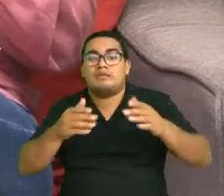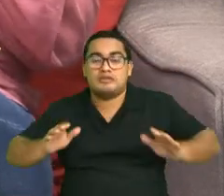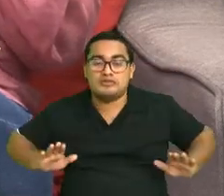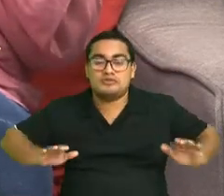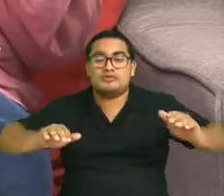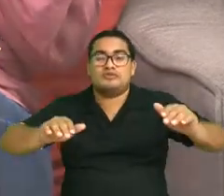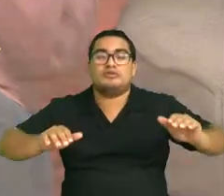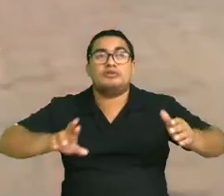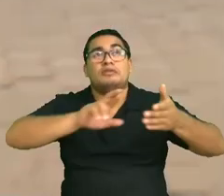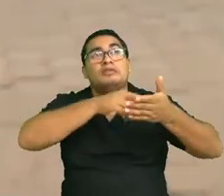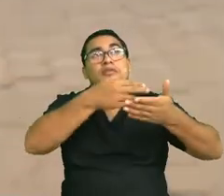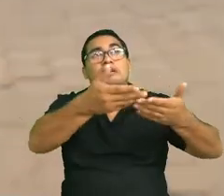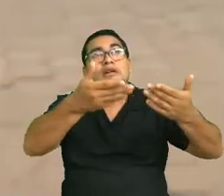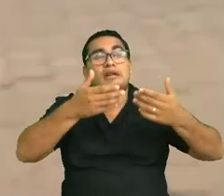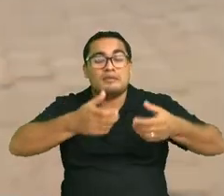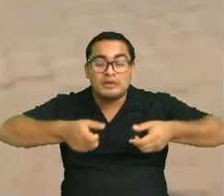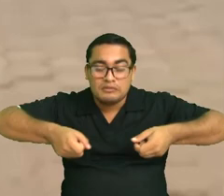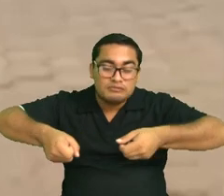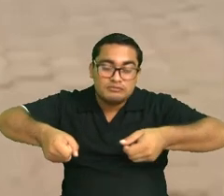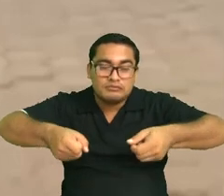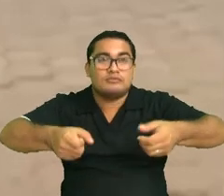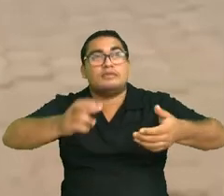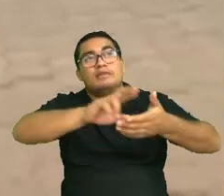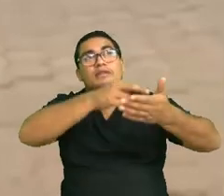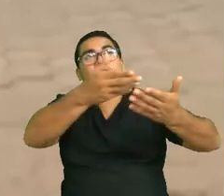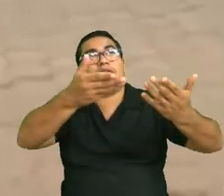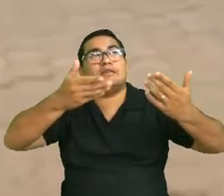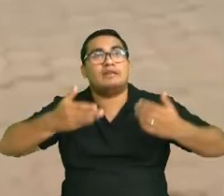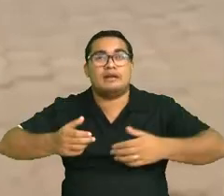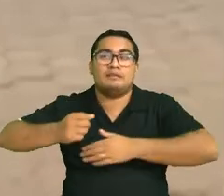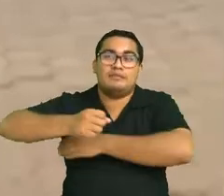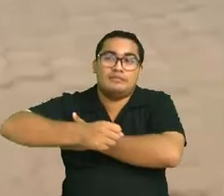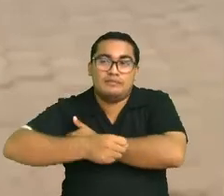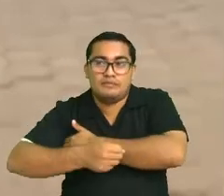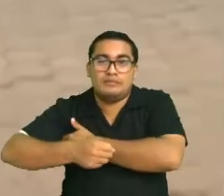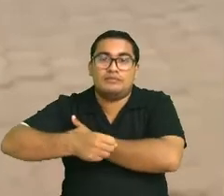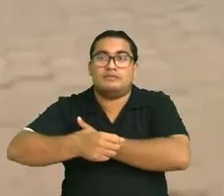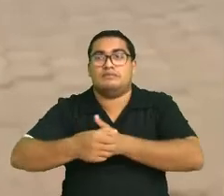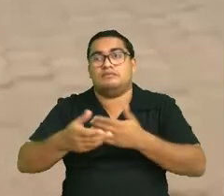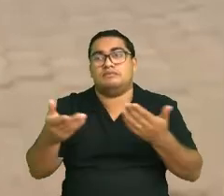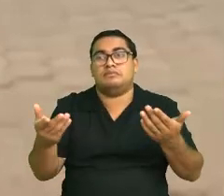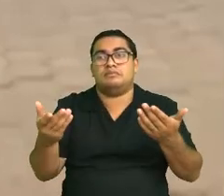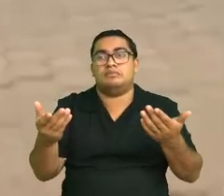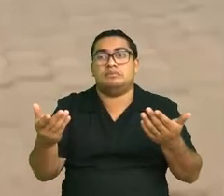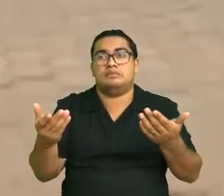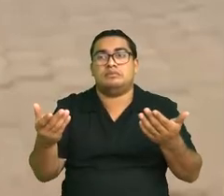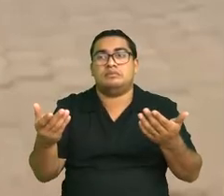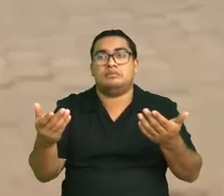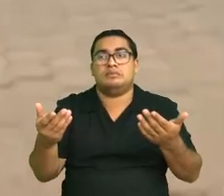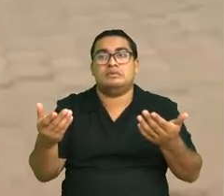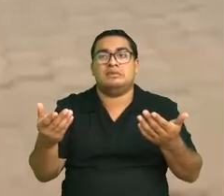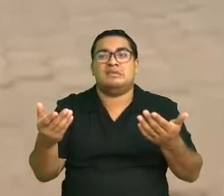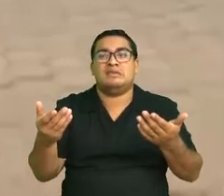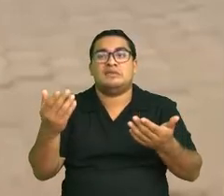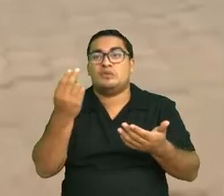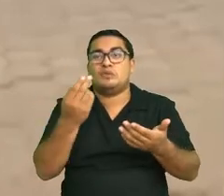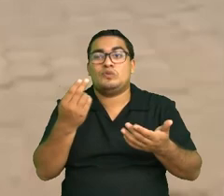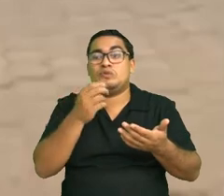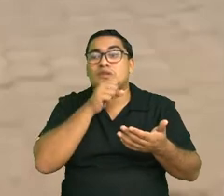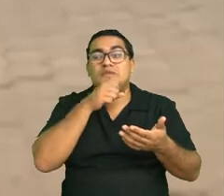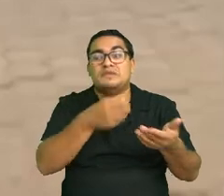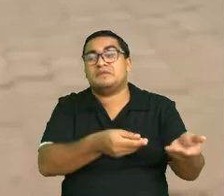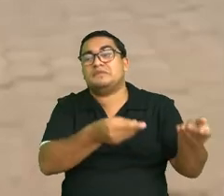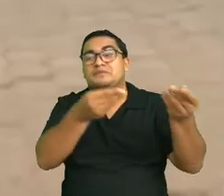bastón, un andarivel, unas muletas que incluso ya podían ser usadas y las íbamos pasando de mano en mano,